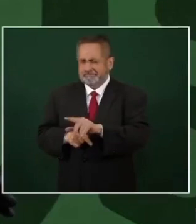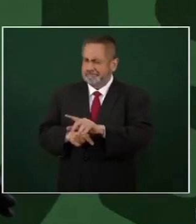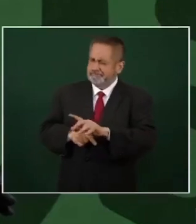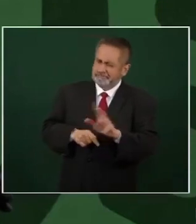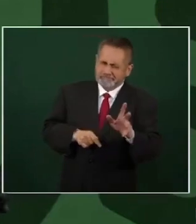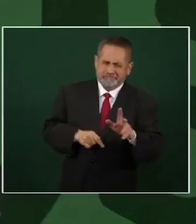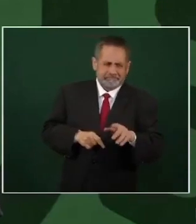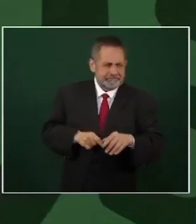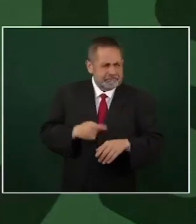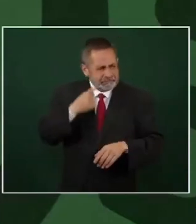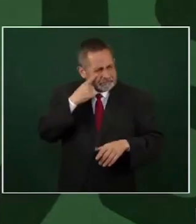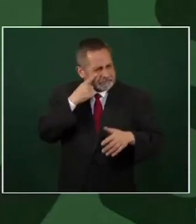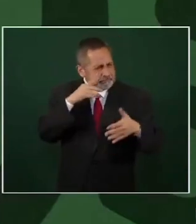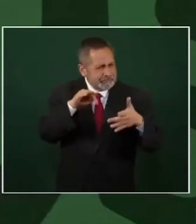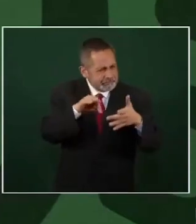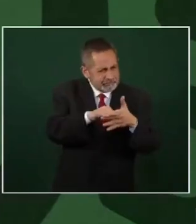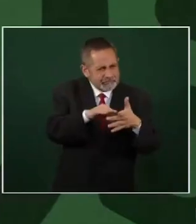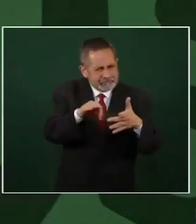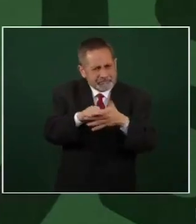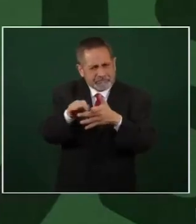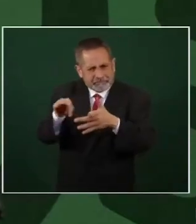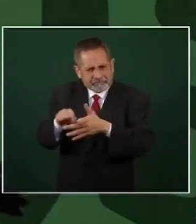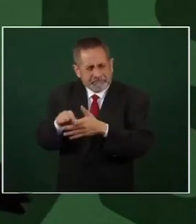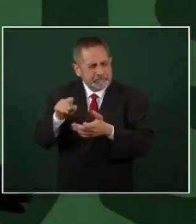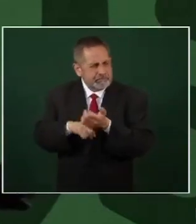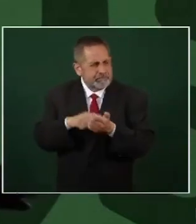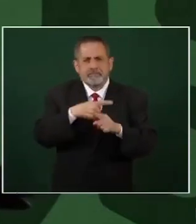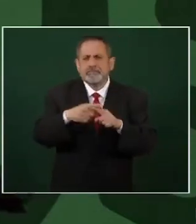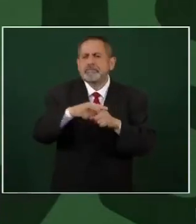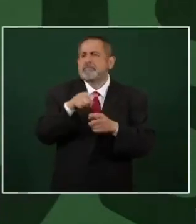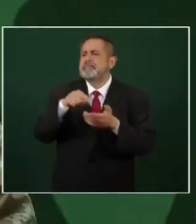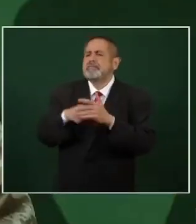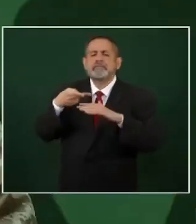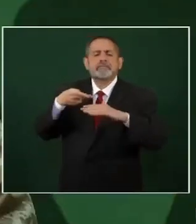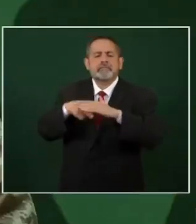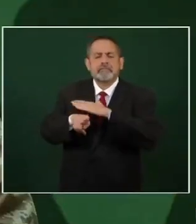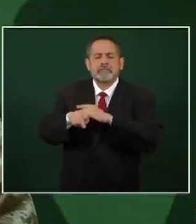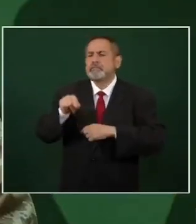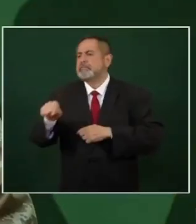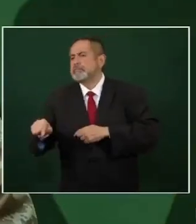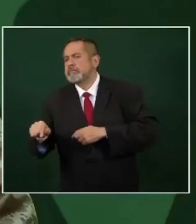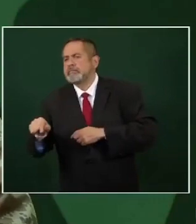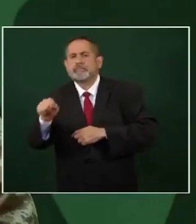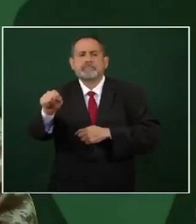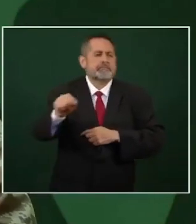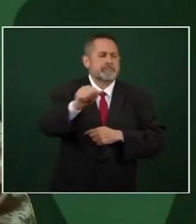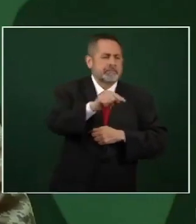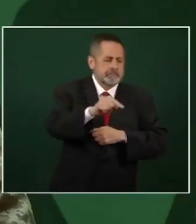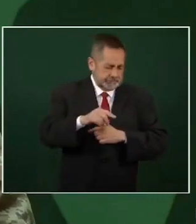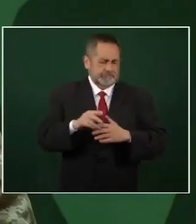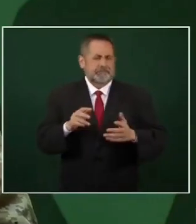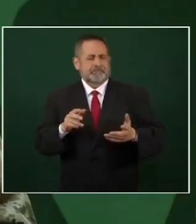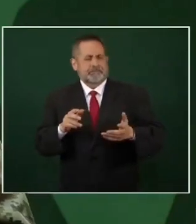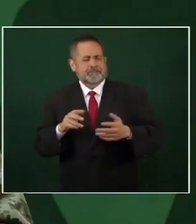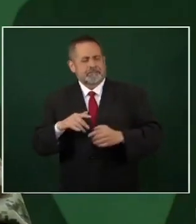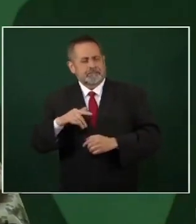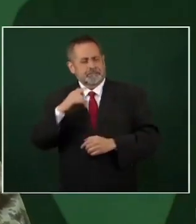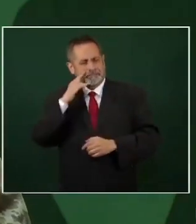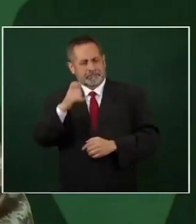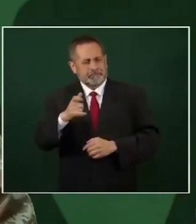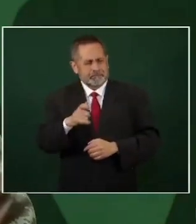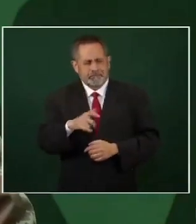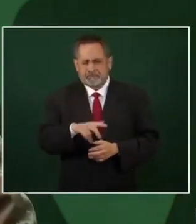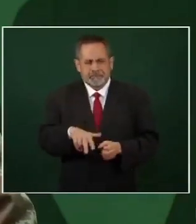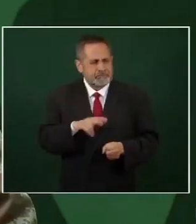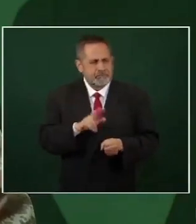se fueron presentando en las diferentes estaciones, eventos que no eran